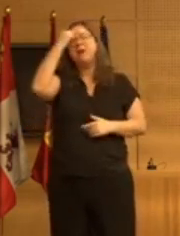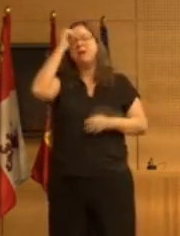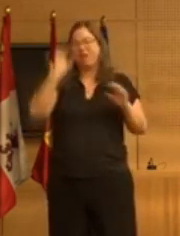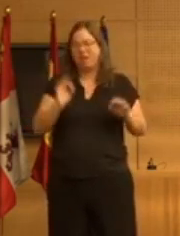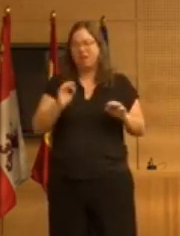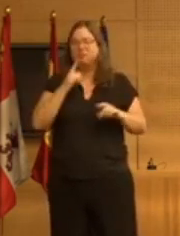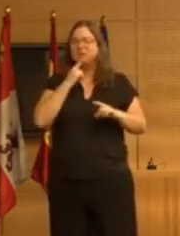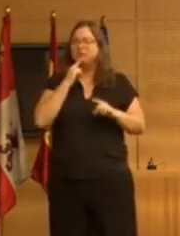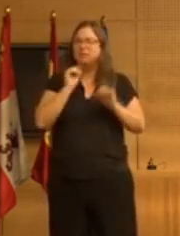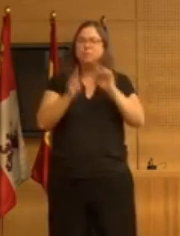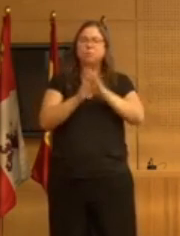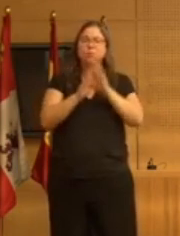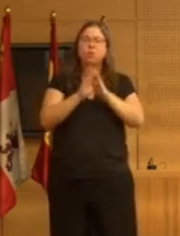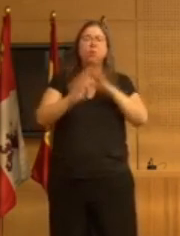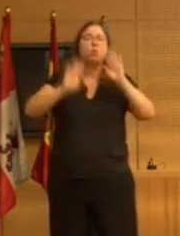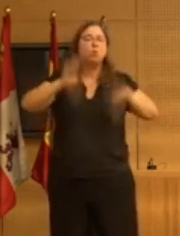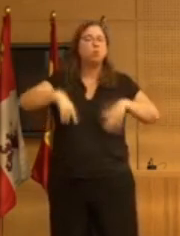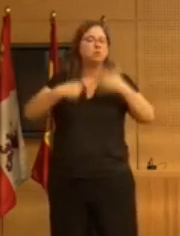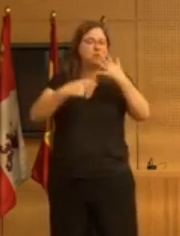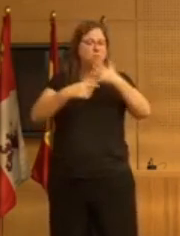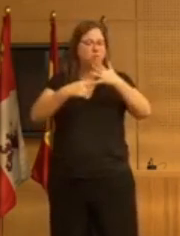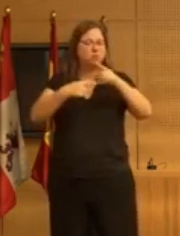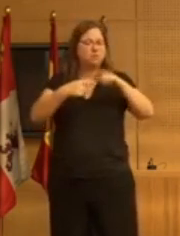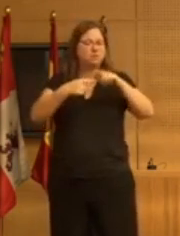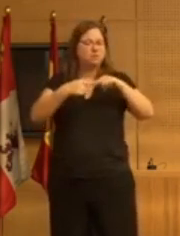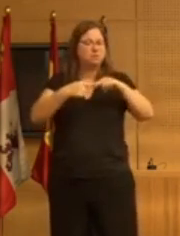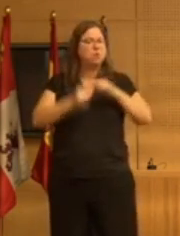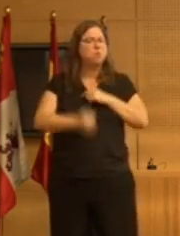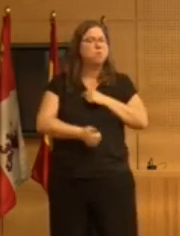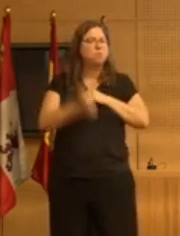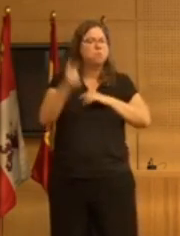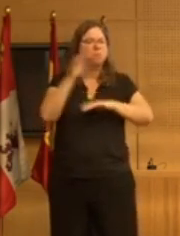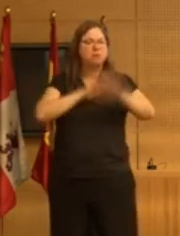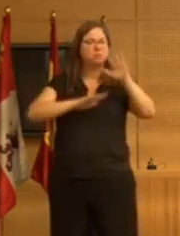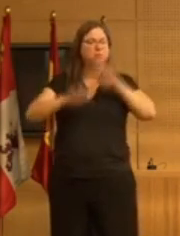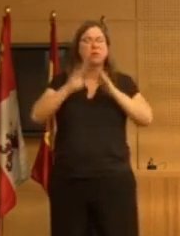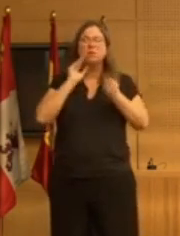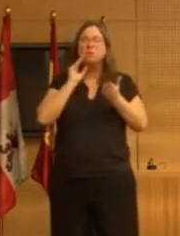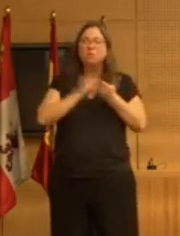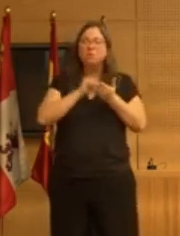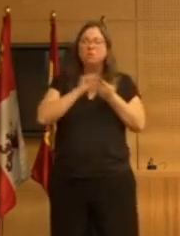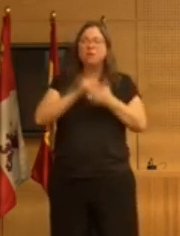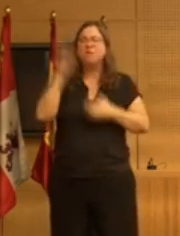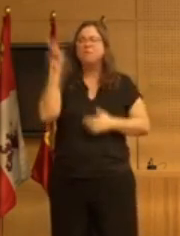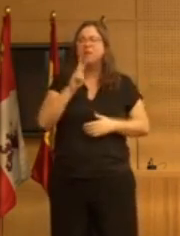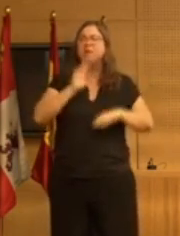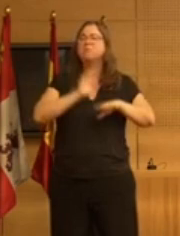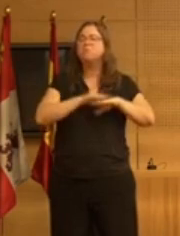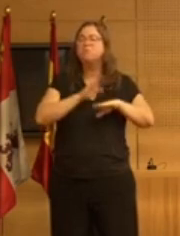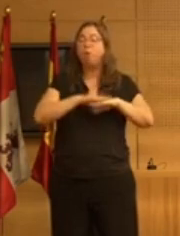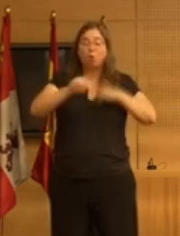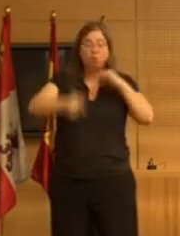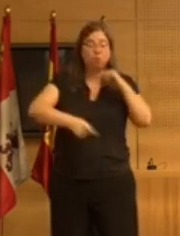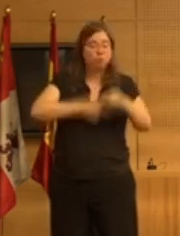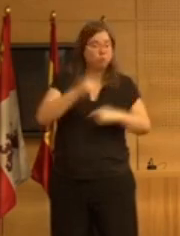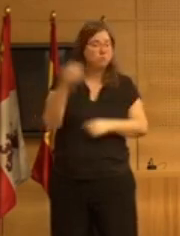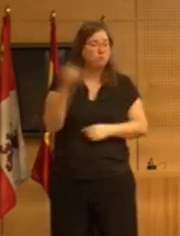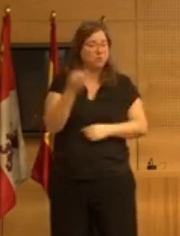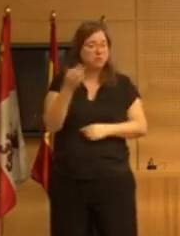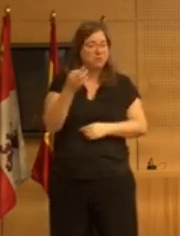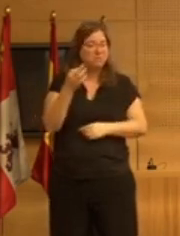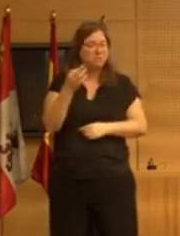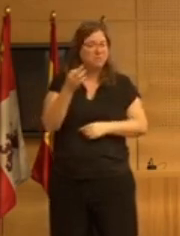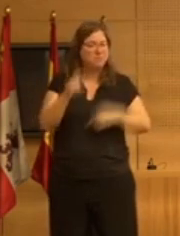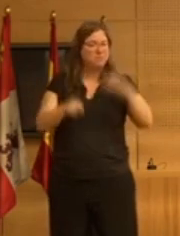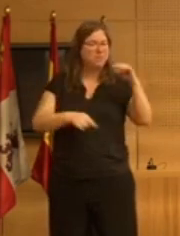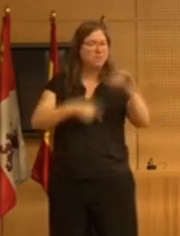Síndrome maniforme. Y por último, el último síndrome más complejo y que muchas veces es el resultado o consecuencia, muchas veces es secundario a todos